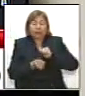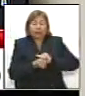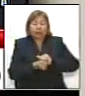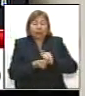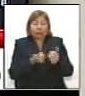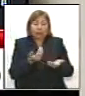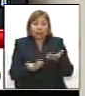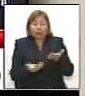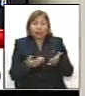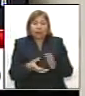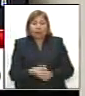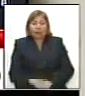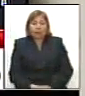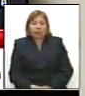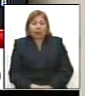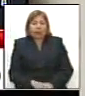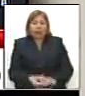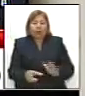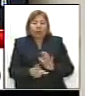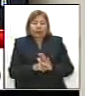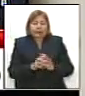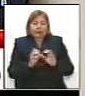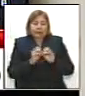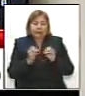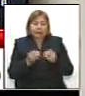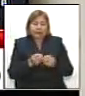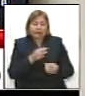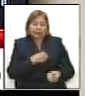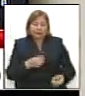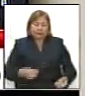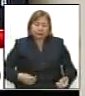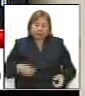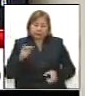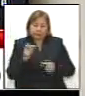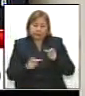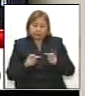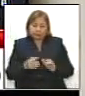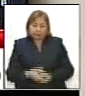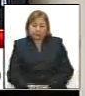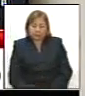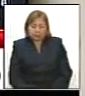caso la ley orgánica del Ministerio Público. Se necesita